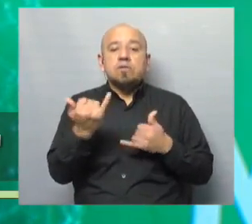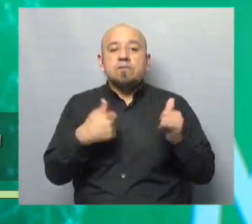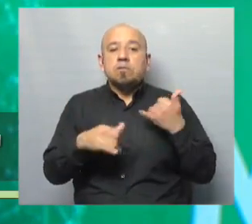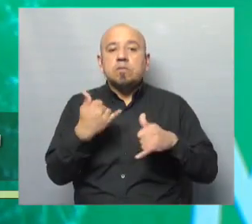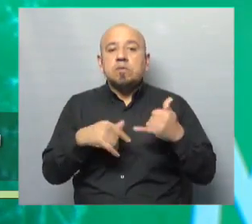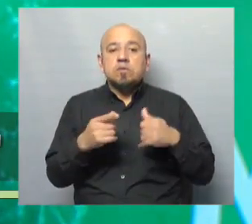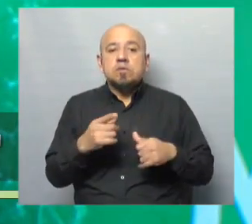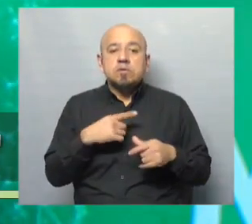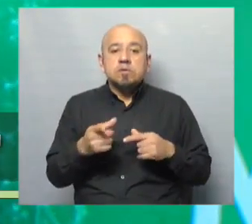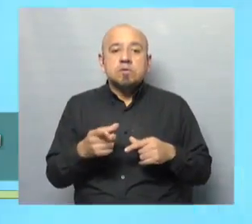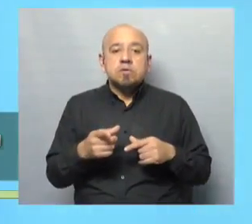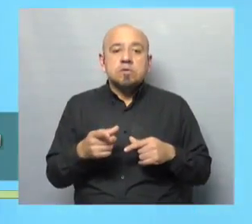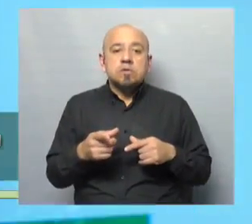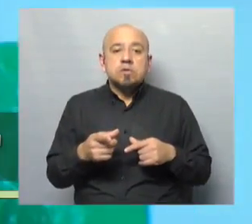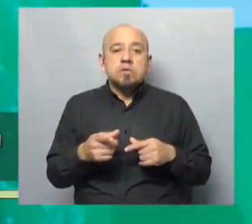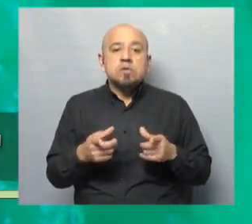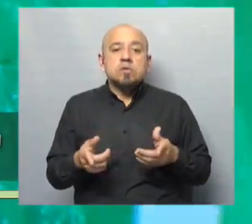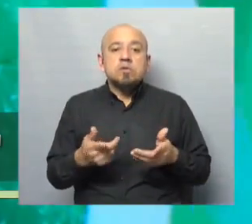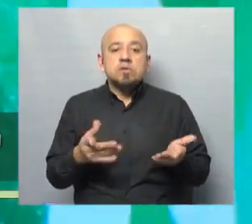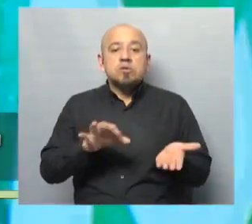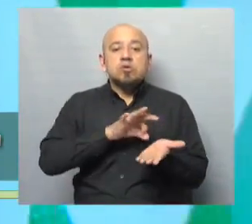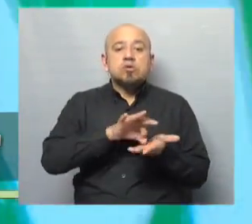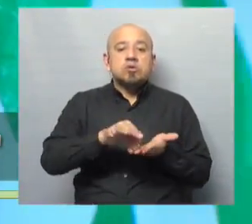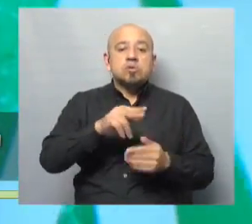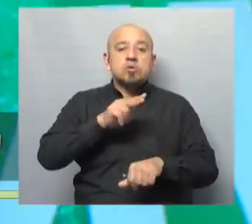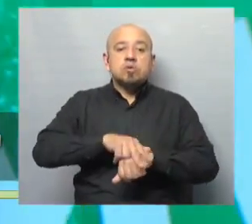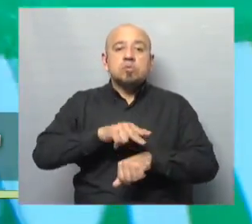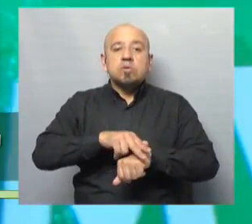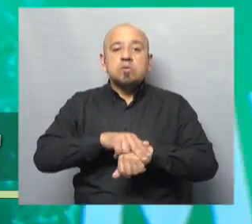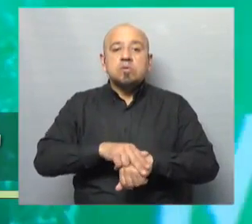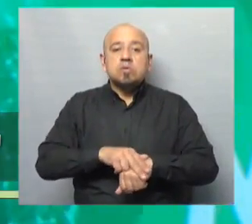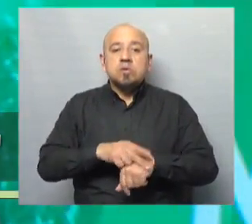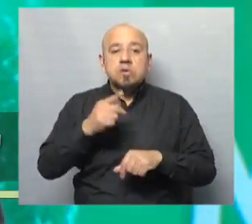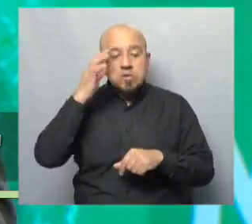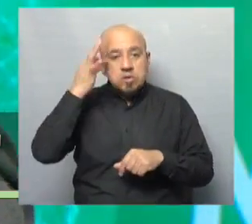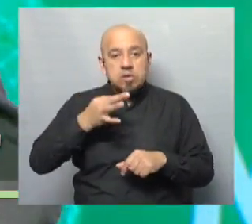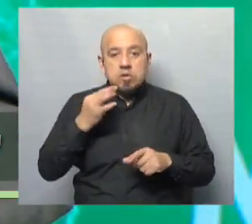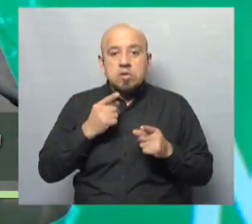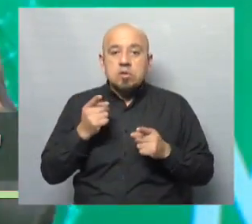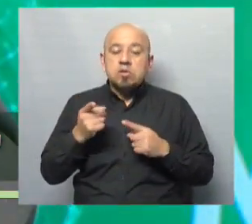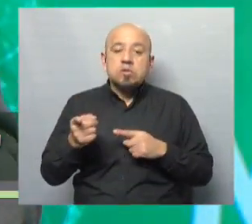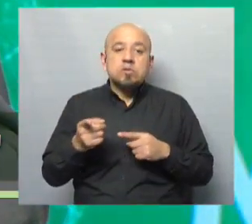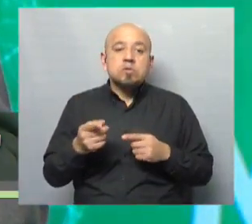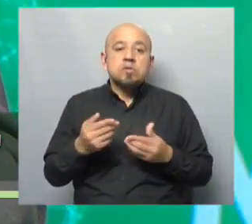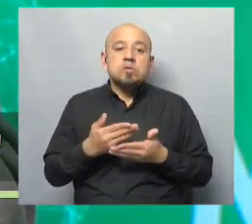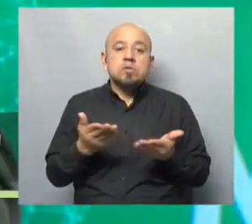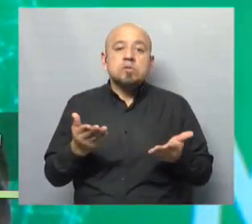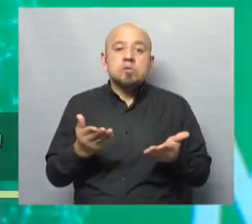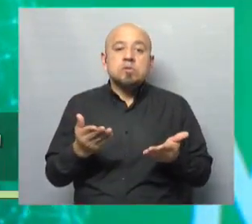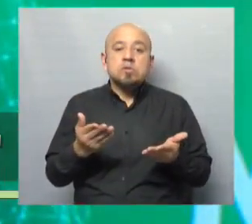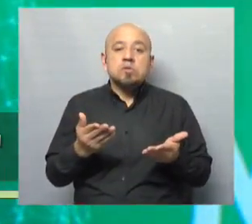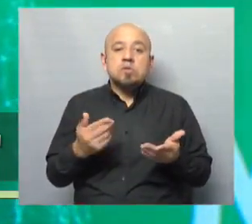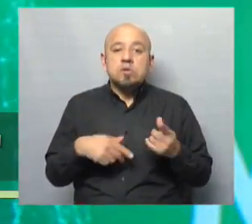llegado y es muy abundante de los servicios paraguayos en realidad era un cartel de